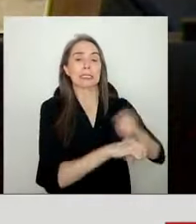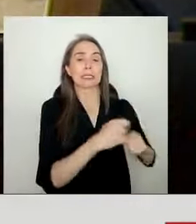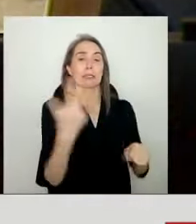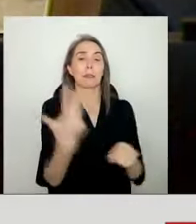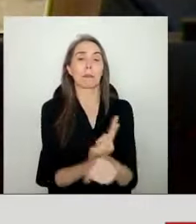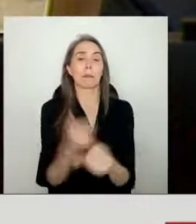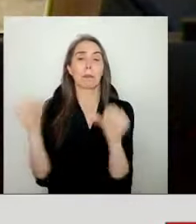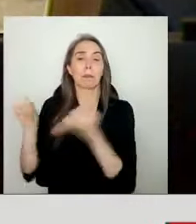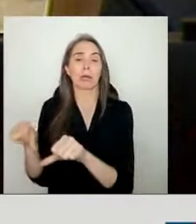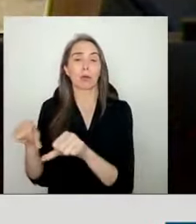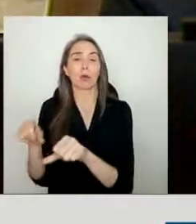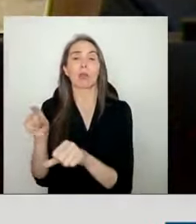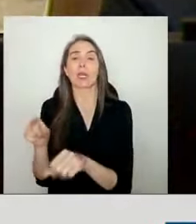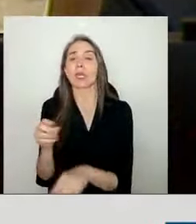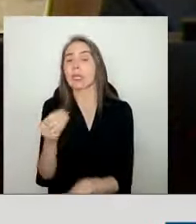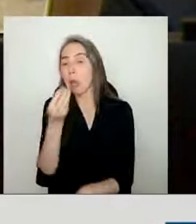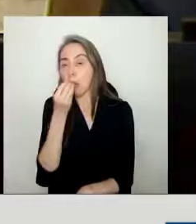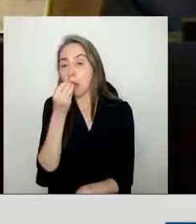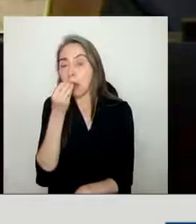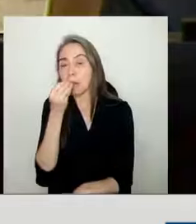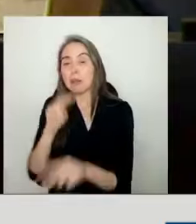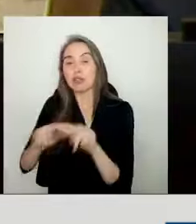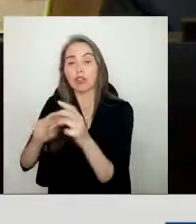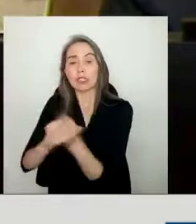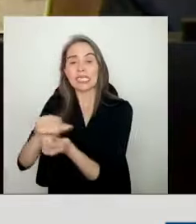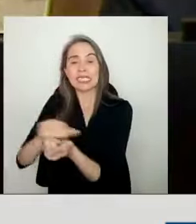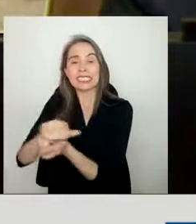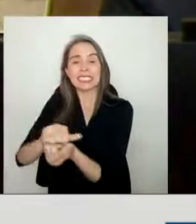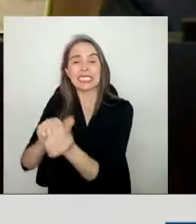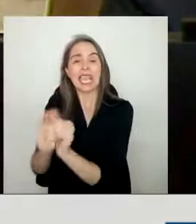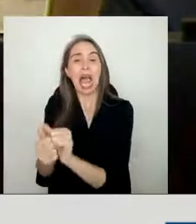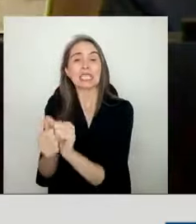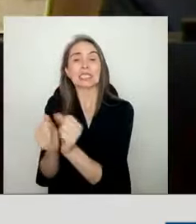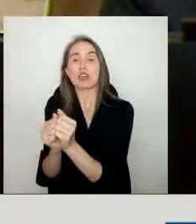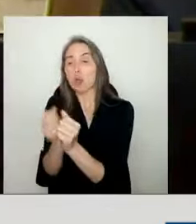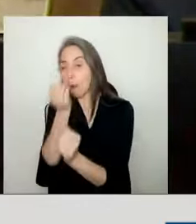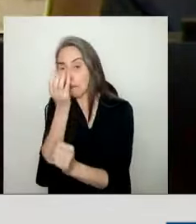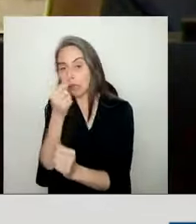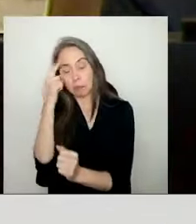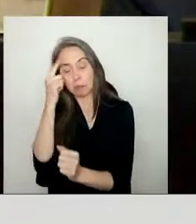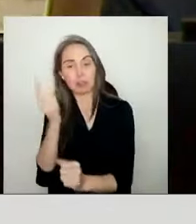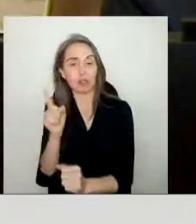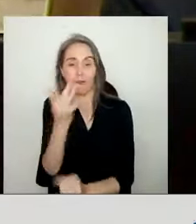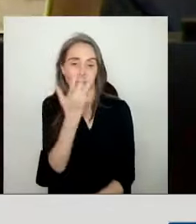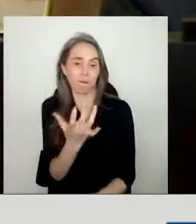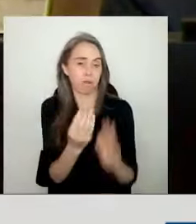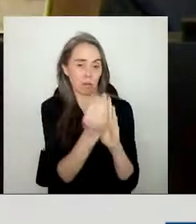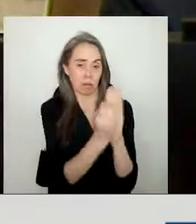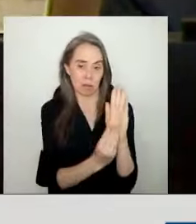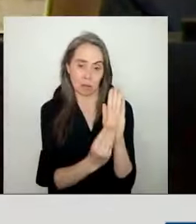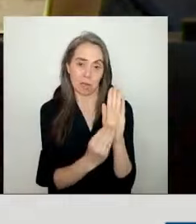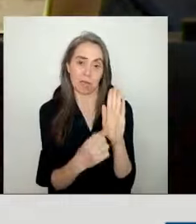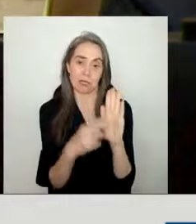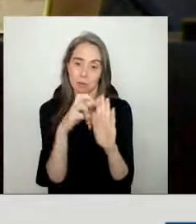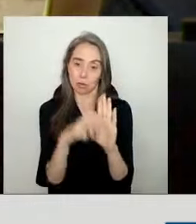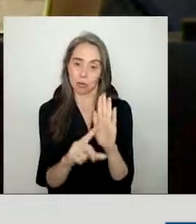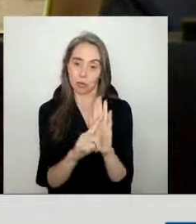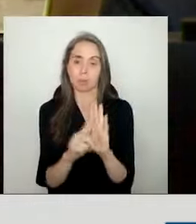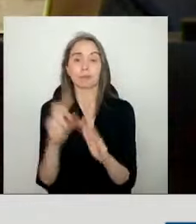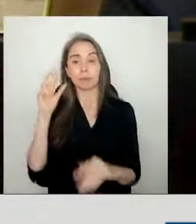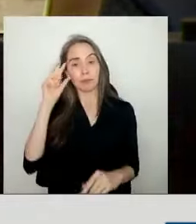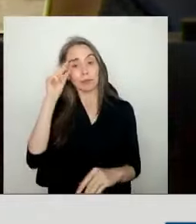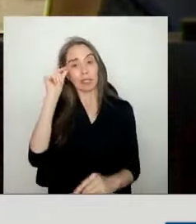alimentos basados en Plantas Yo pienso que no es la intención no Entonces como la idea es que la gente